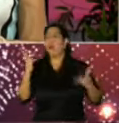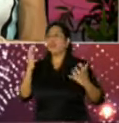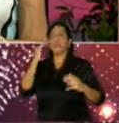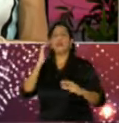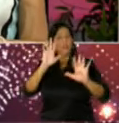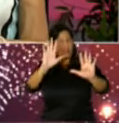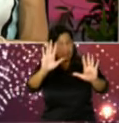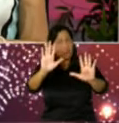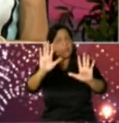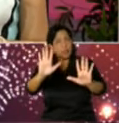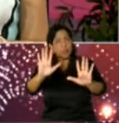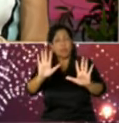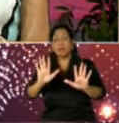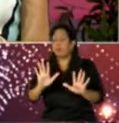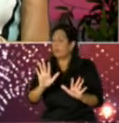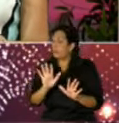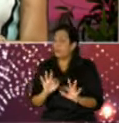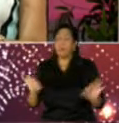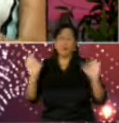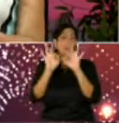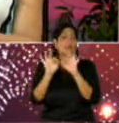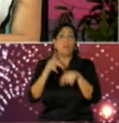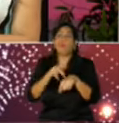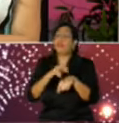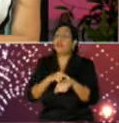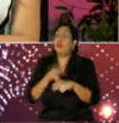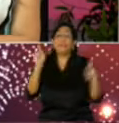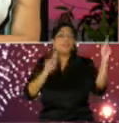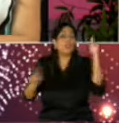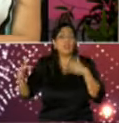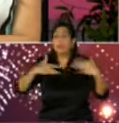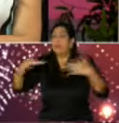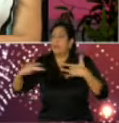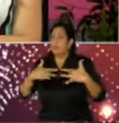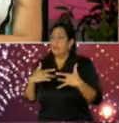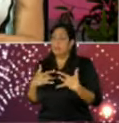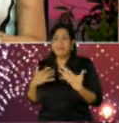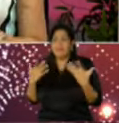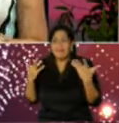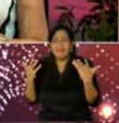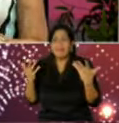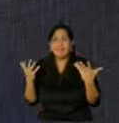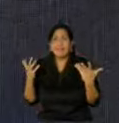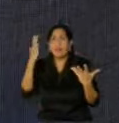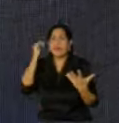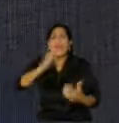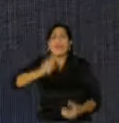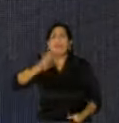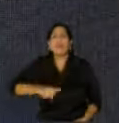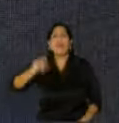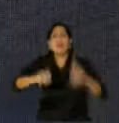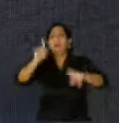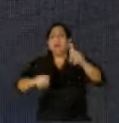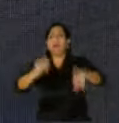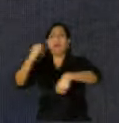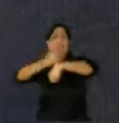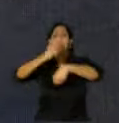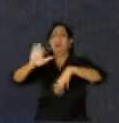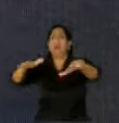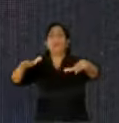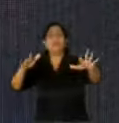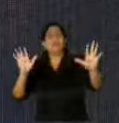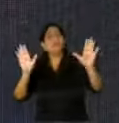importante, hay tanta ansiedad en este país y queremos generar más ansiedad con esta dinámica de todos los días de cuestionar fechas,